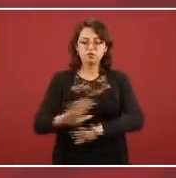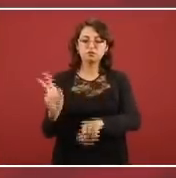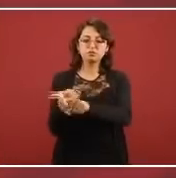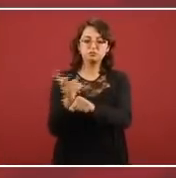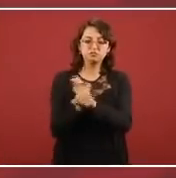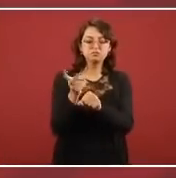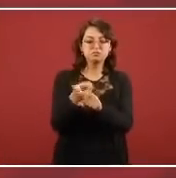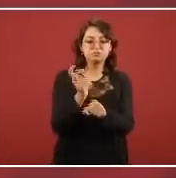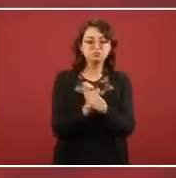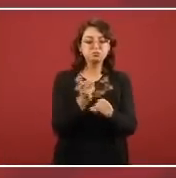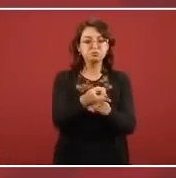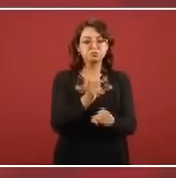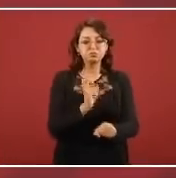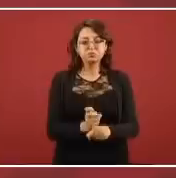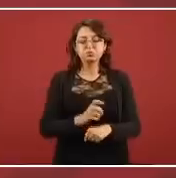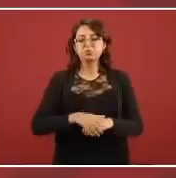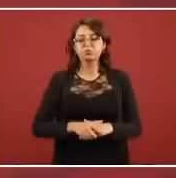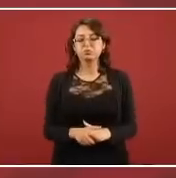Y